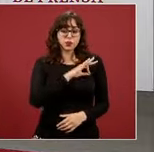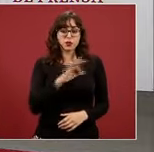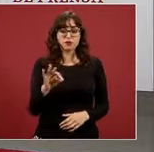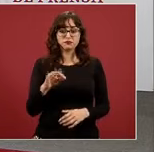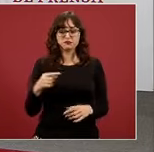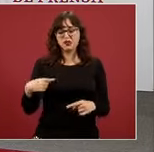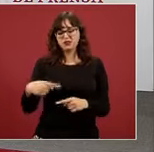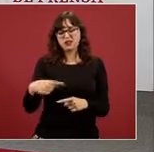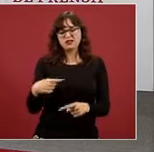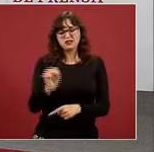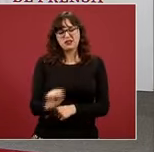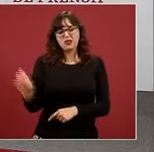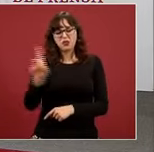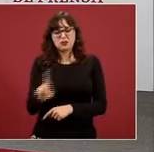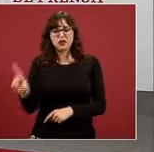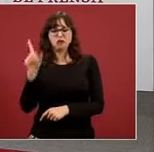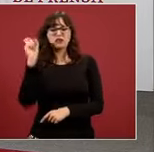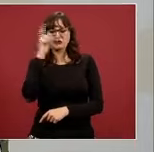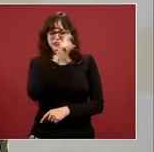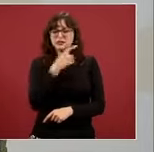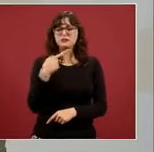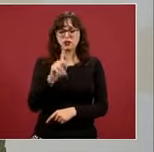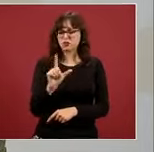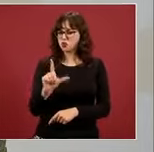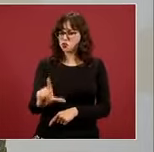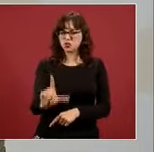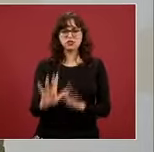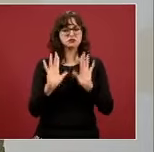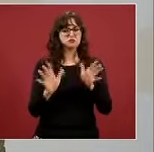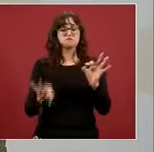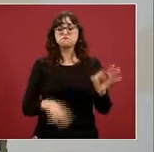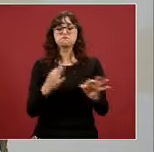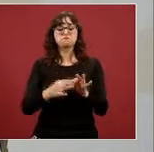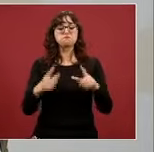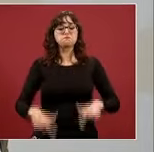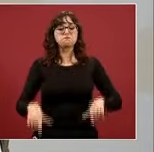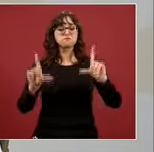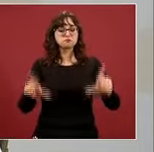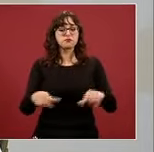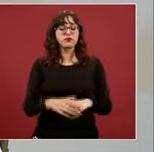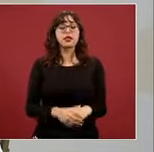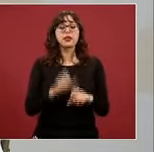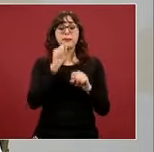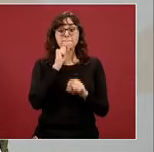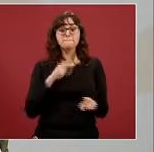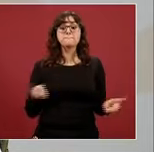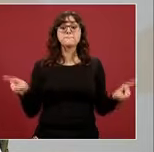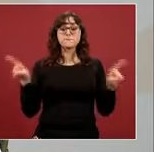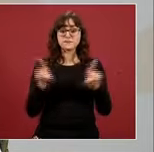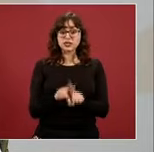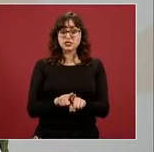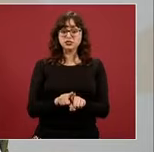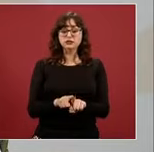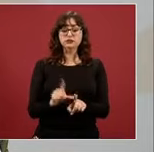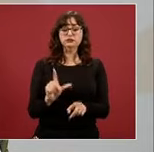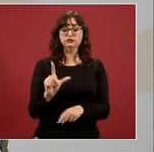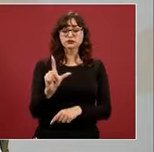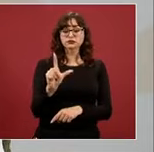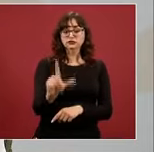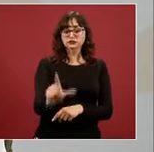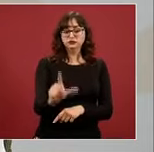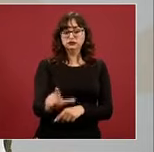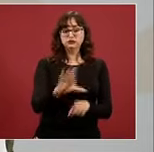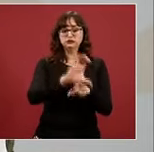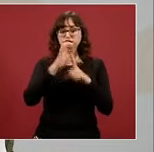semana, pero se va a publicar de inmediato. Asimismo, el lunes, la solicitud al comité permanente para que se